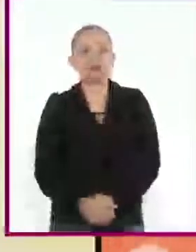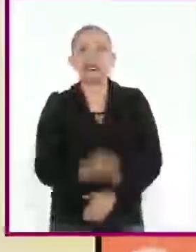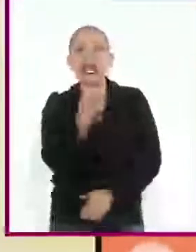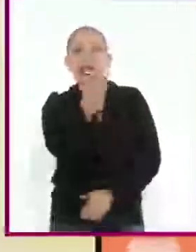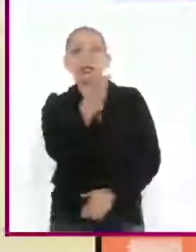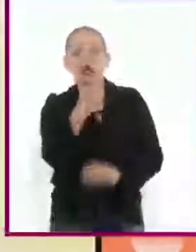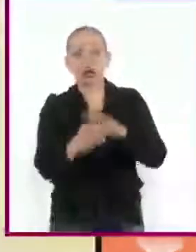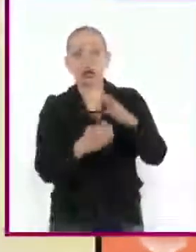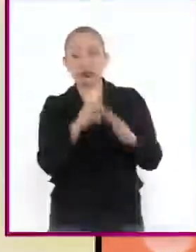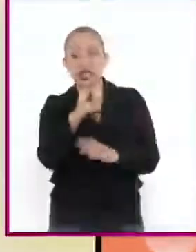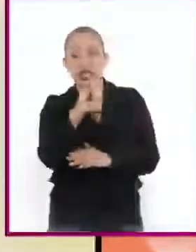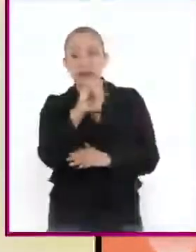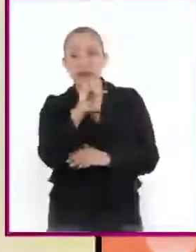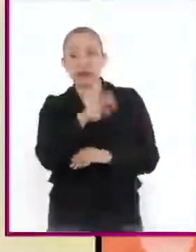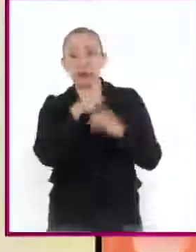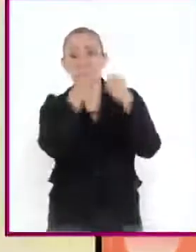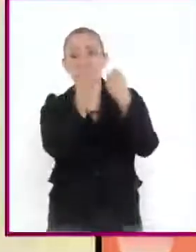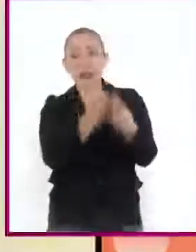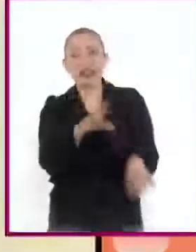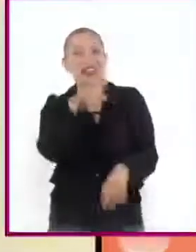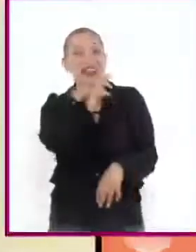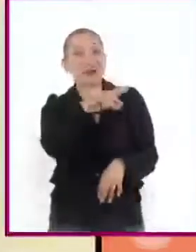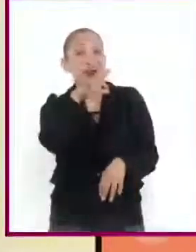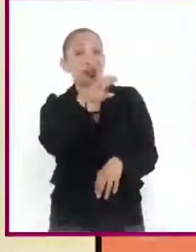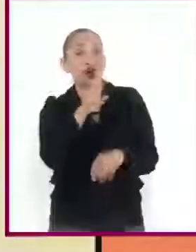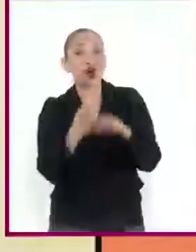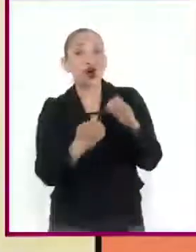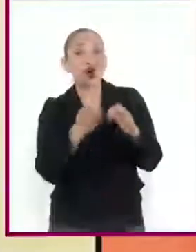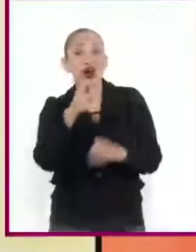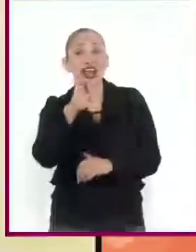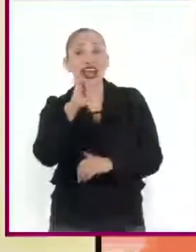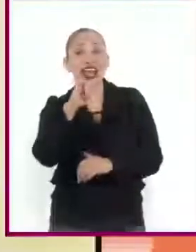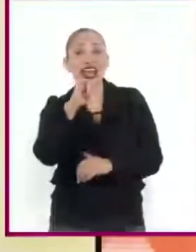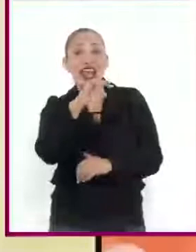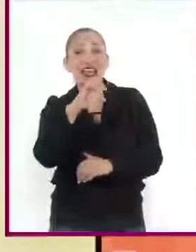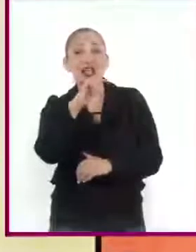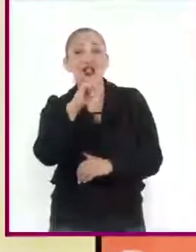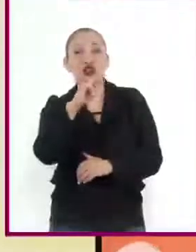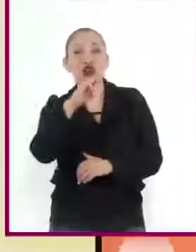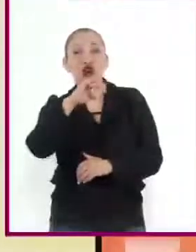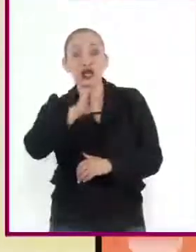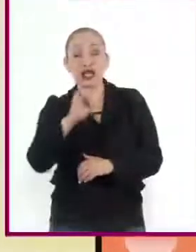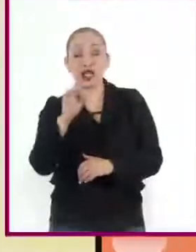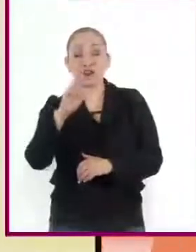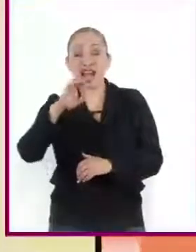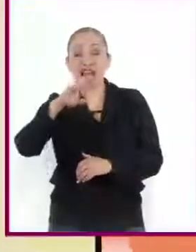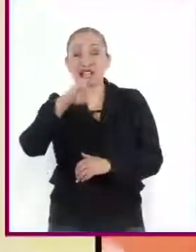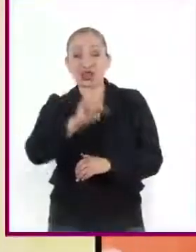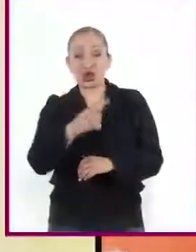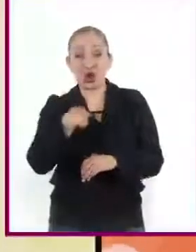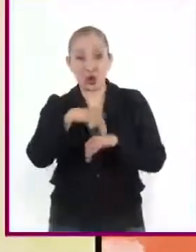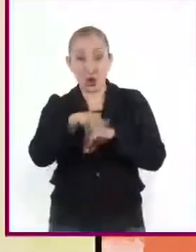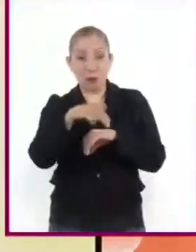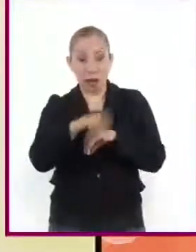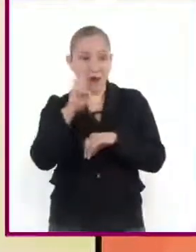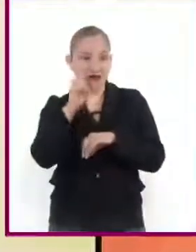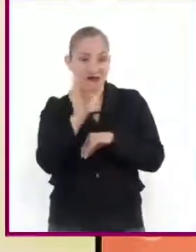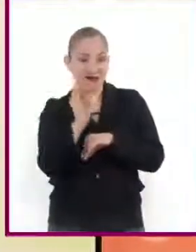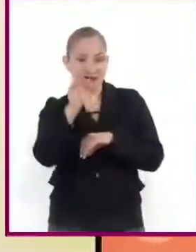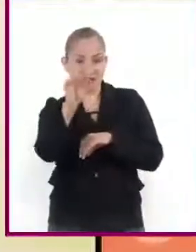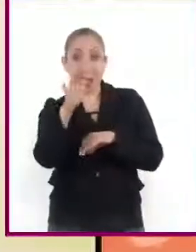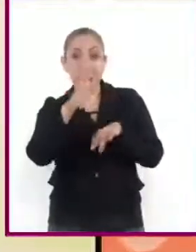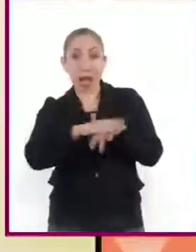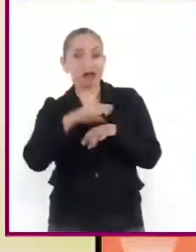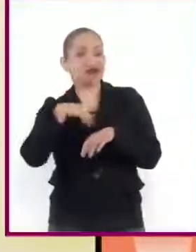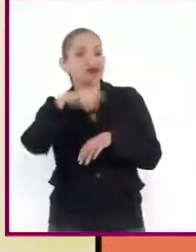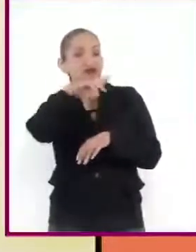Estos elementos tienden a perder con facilidad sus electrones. El francio es el elemento de la tabla periódica que se oxida con